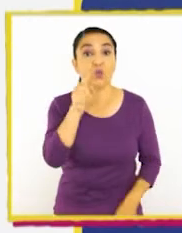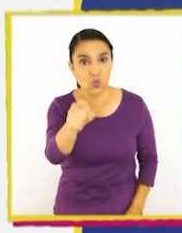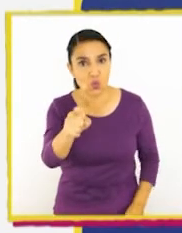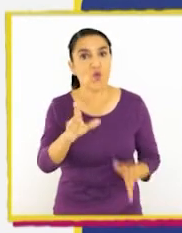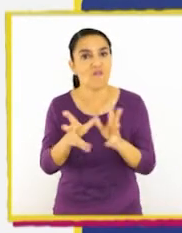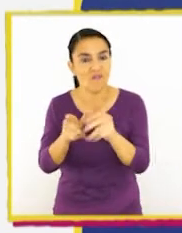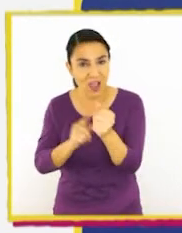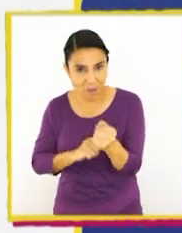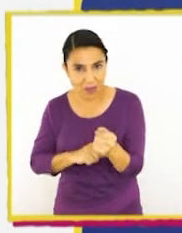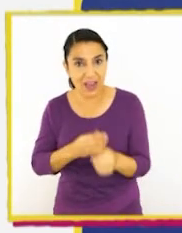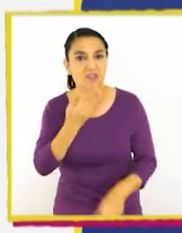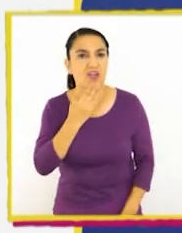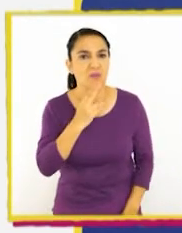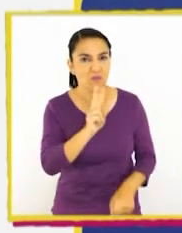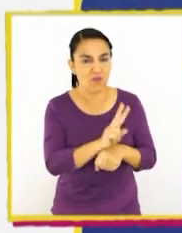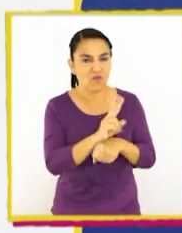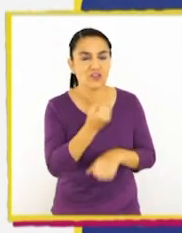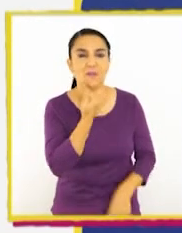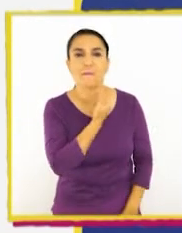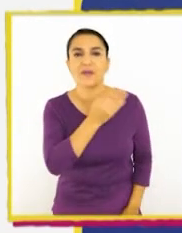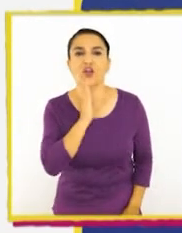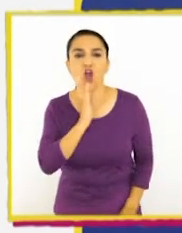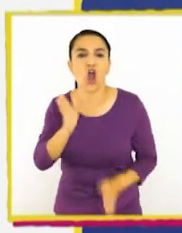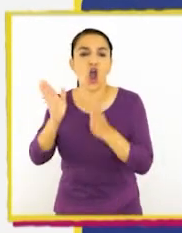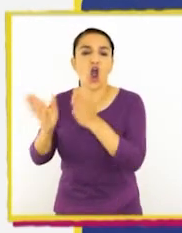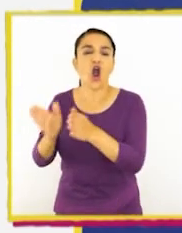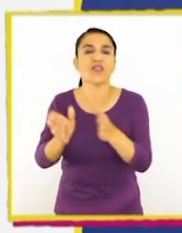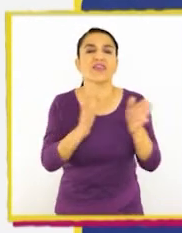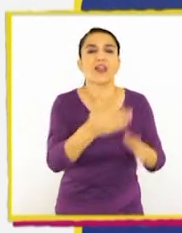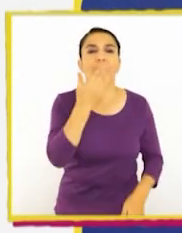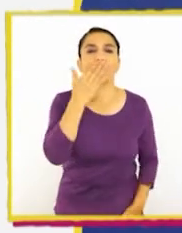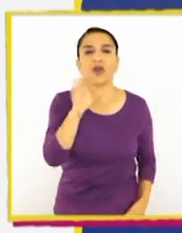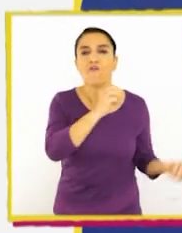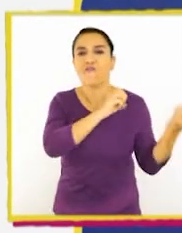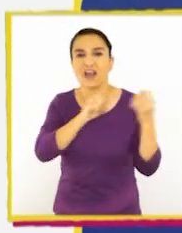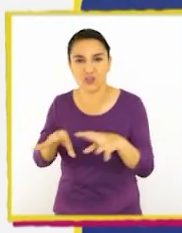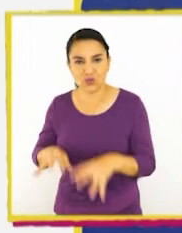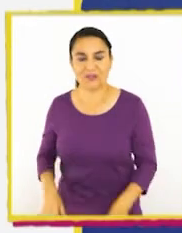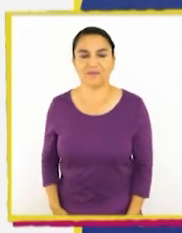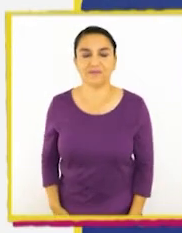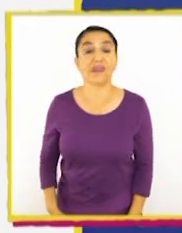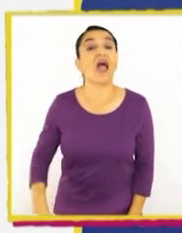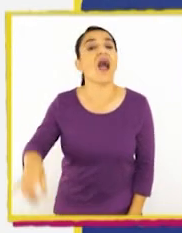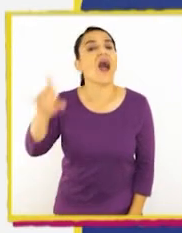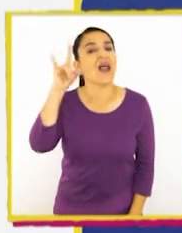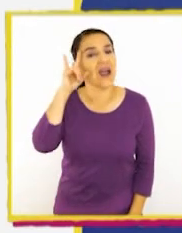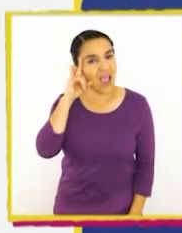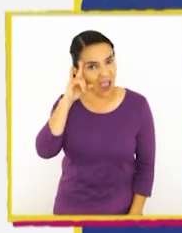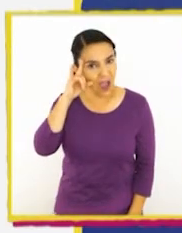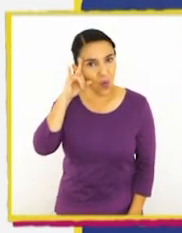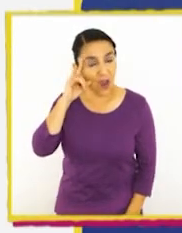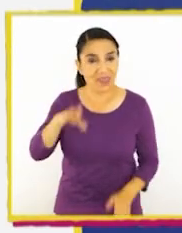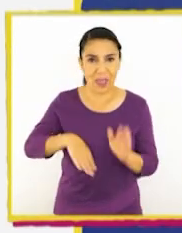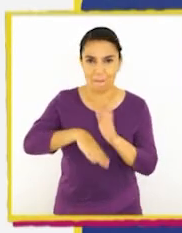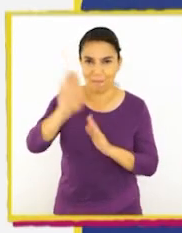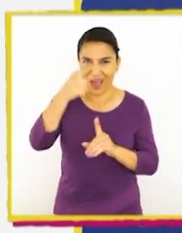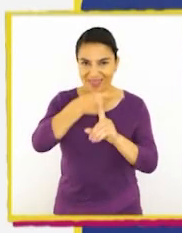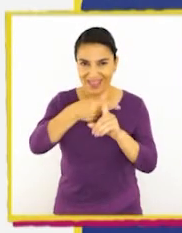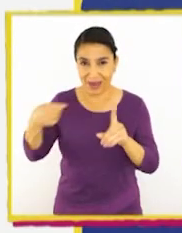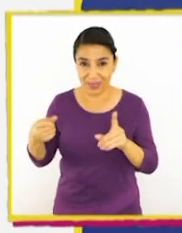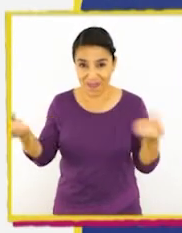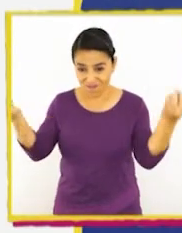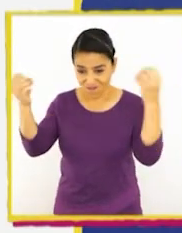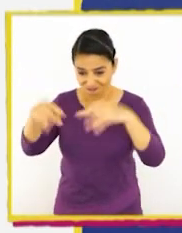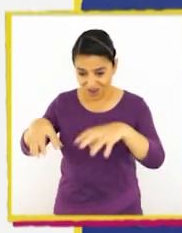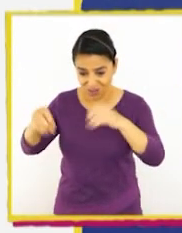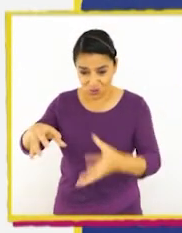tu familia y a la profesora Macarena a organizar mejor sus residuos. Recuerden que más de la mitad de lo que